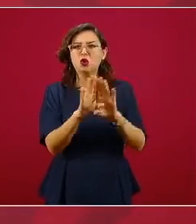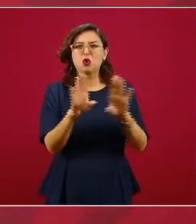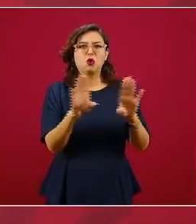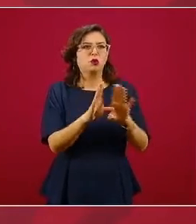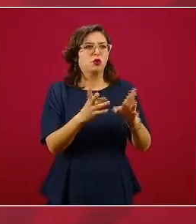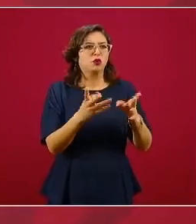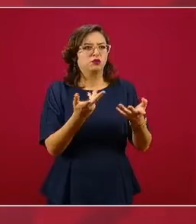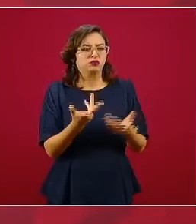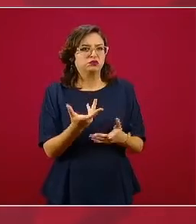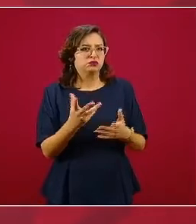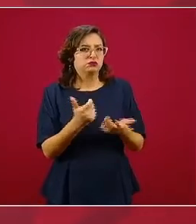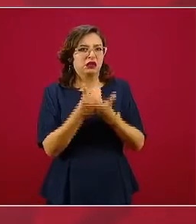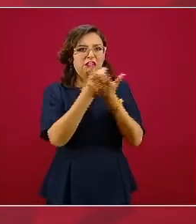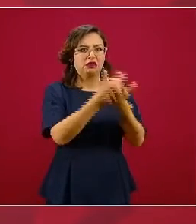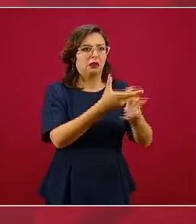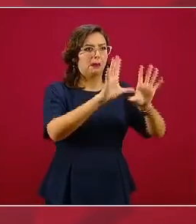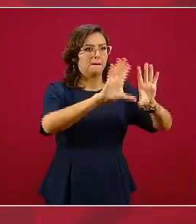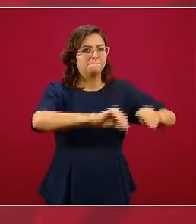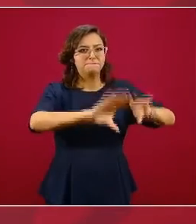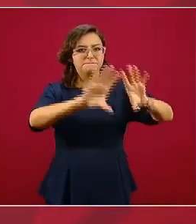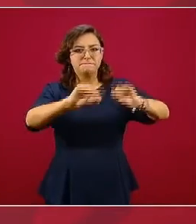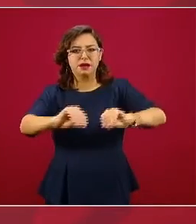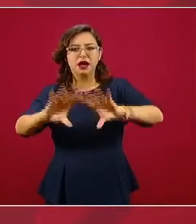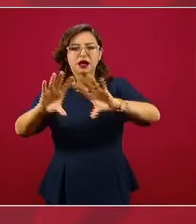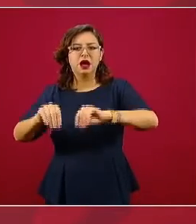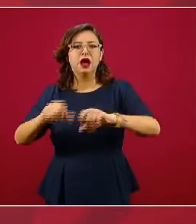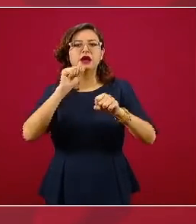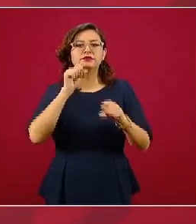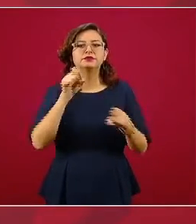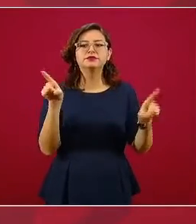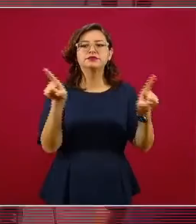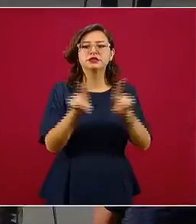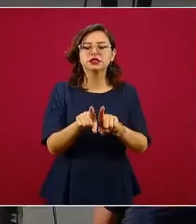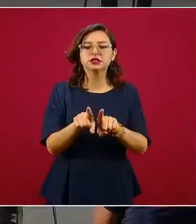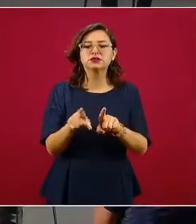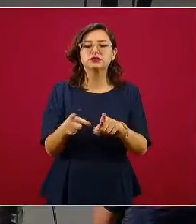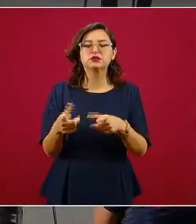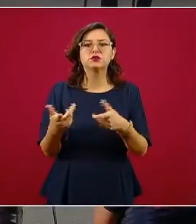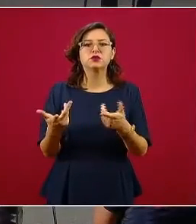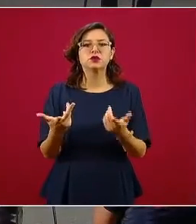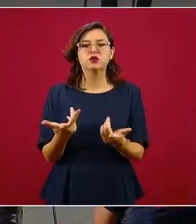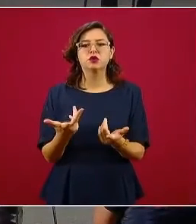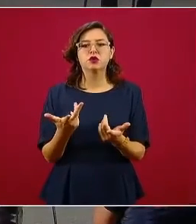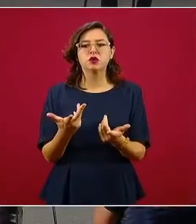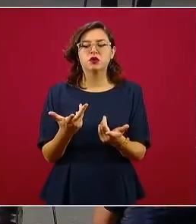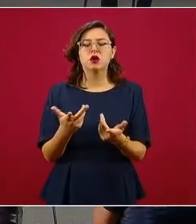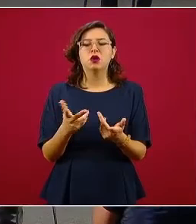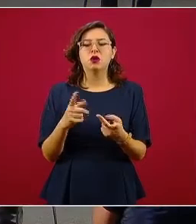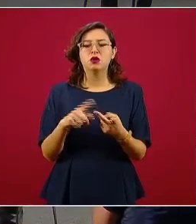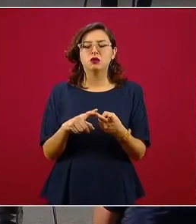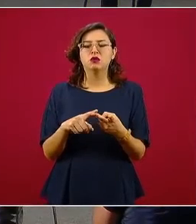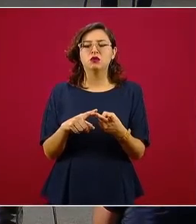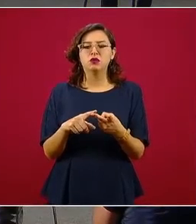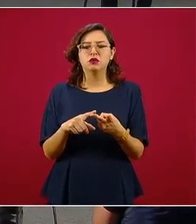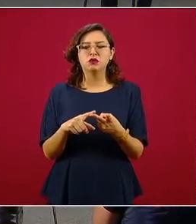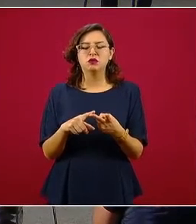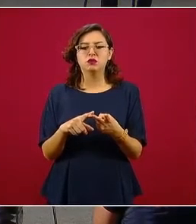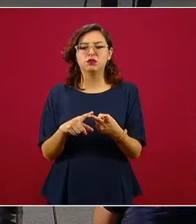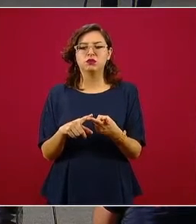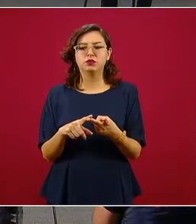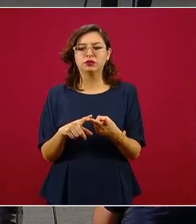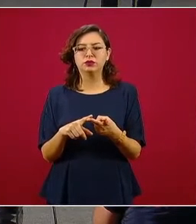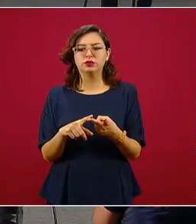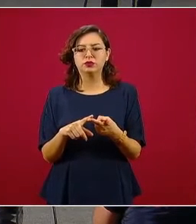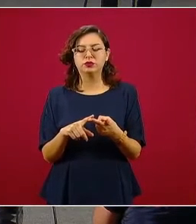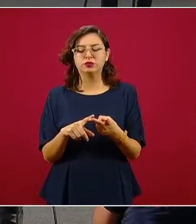y también el plan de protección de apoyo a